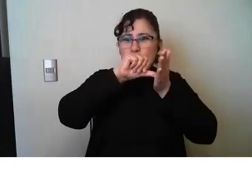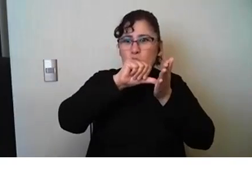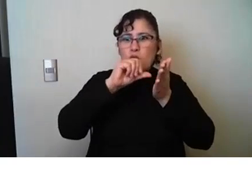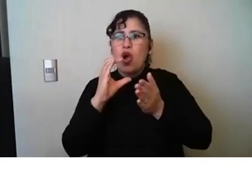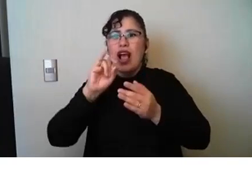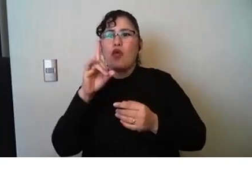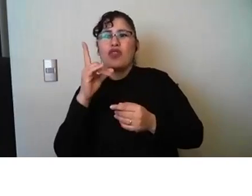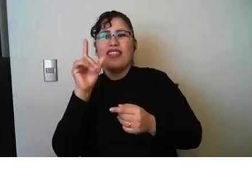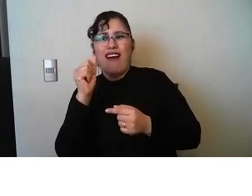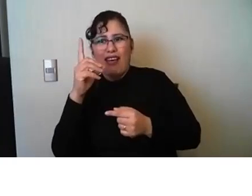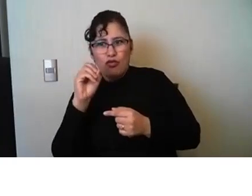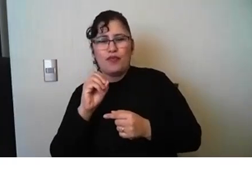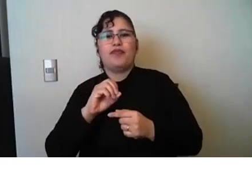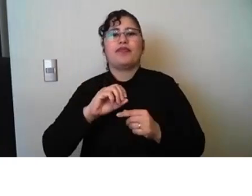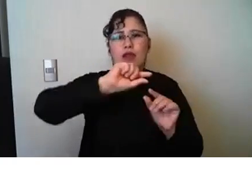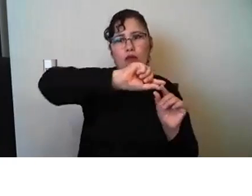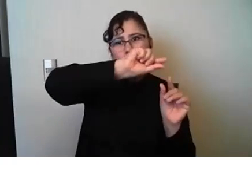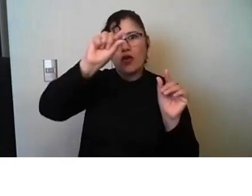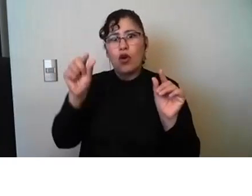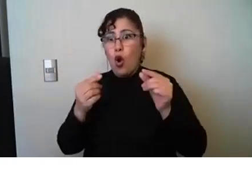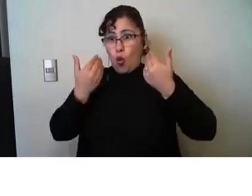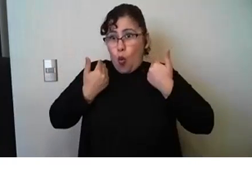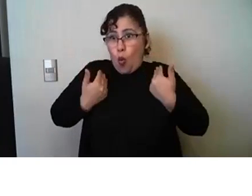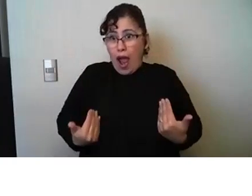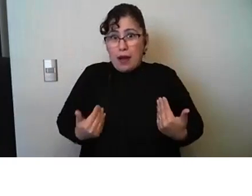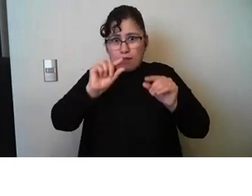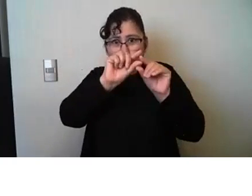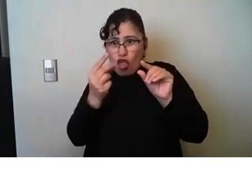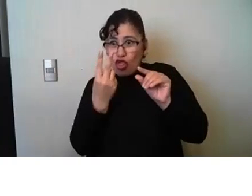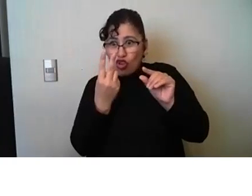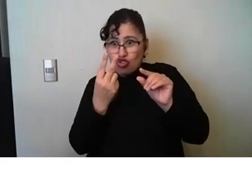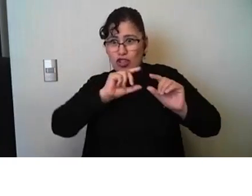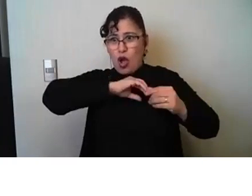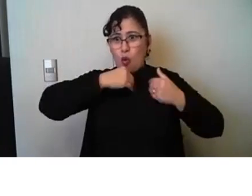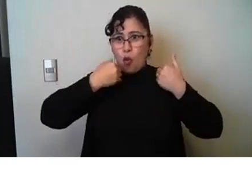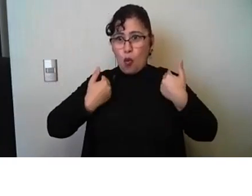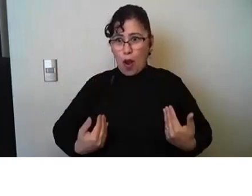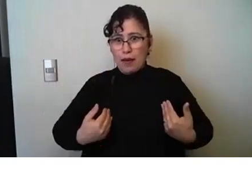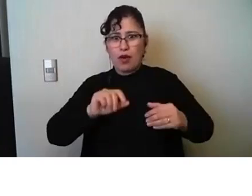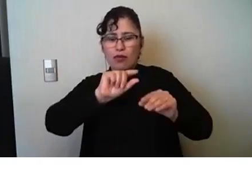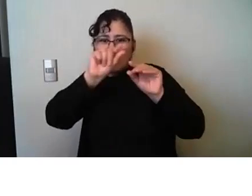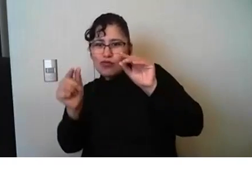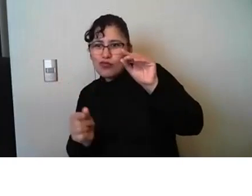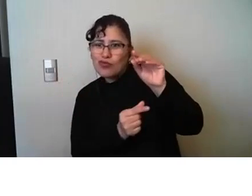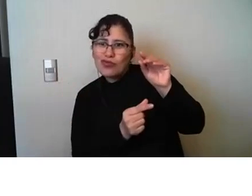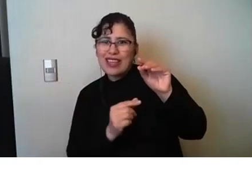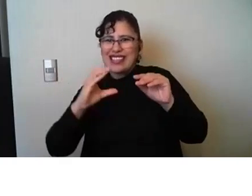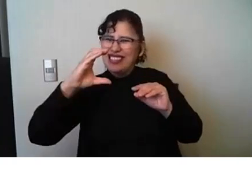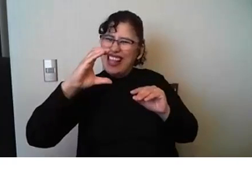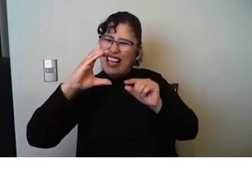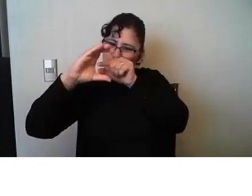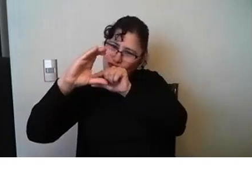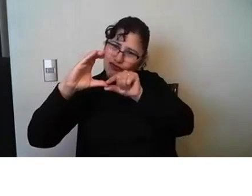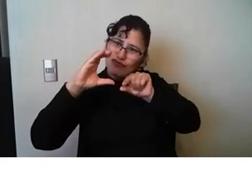el cuerpo del núcleo caudado y la cola del núcleo caudado, pero tiene forma de C,